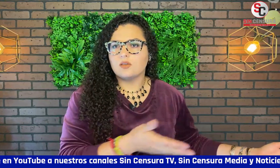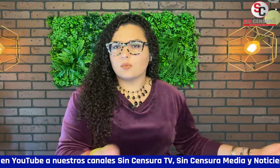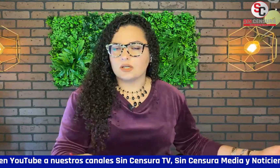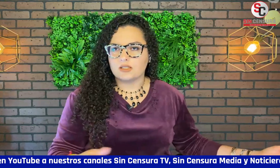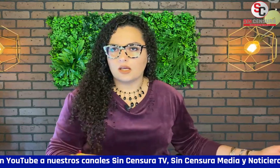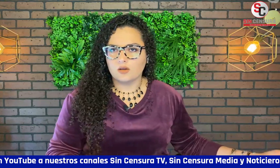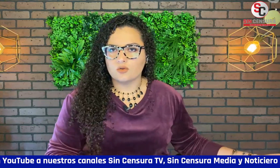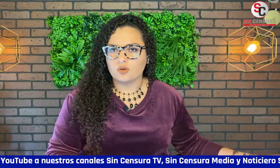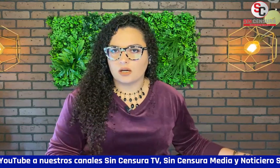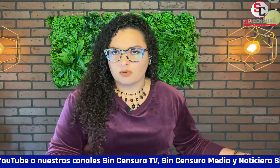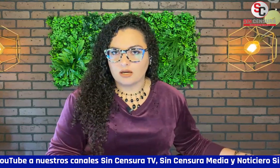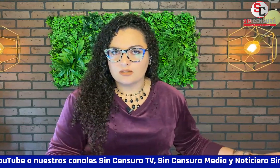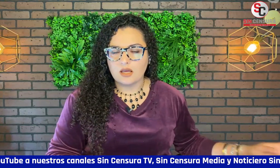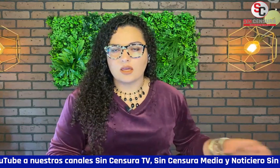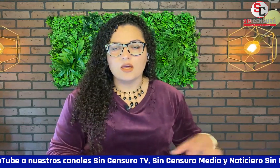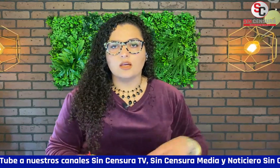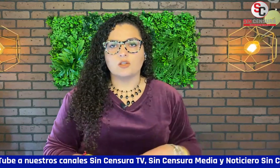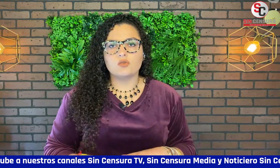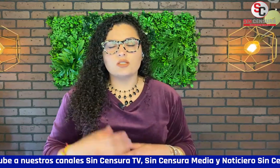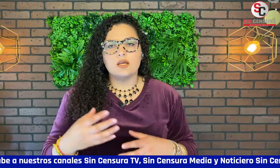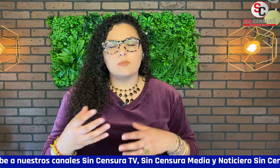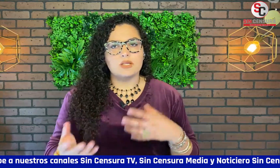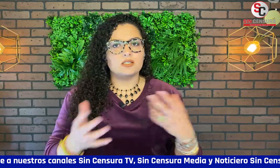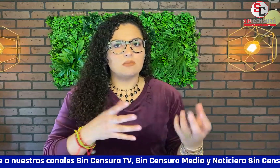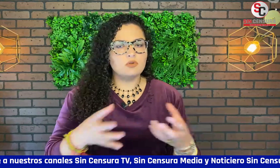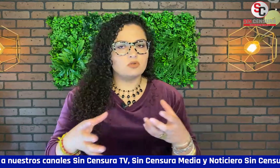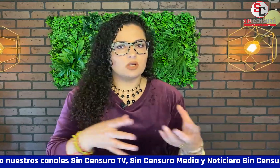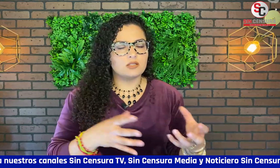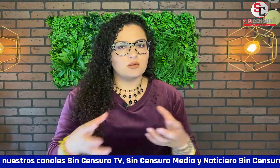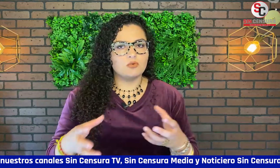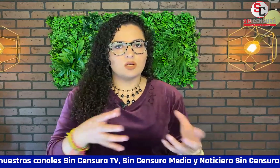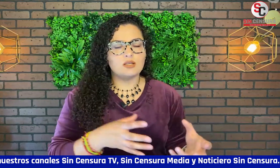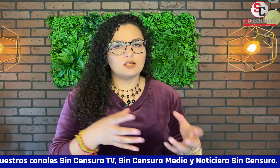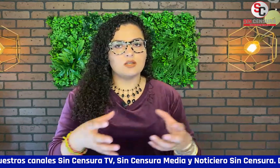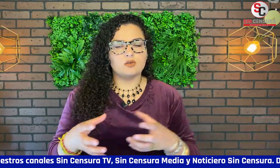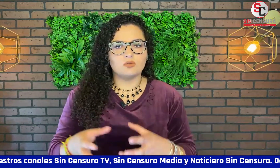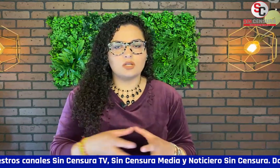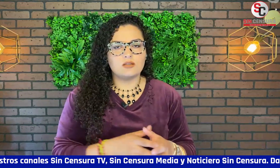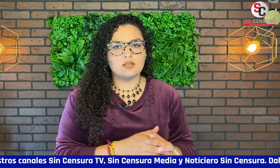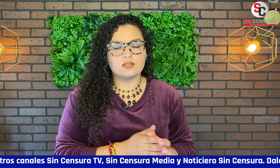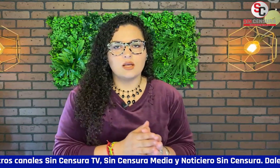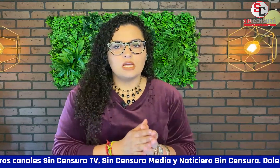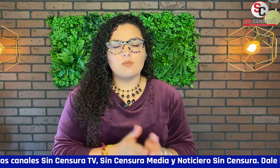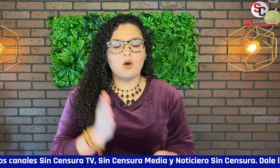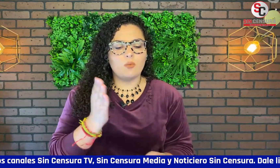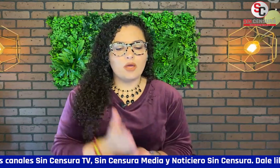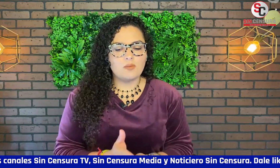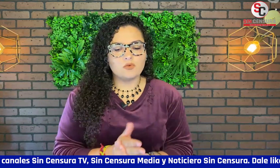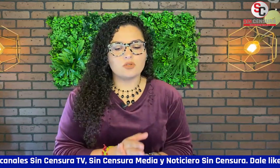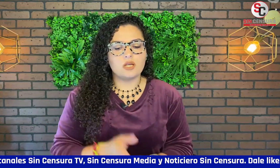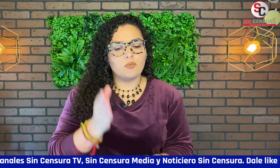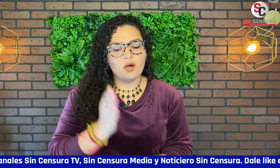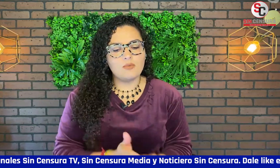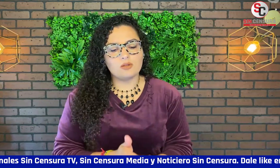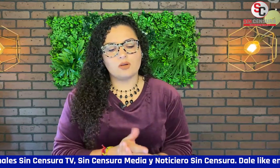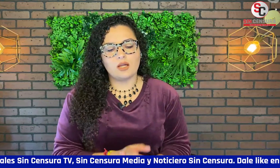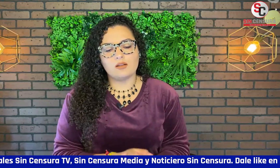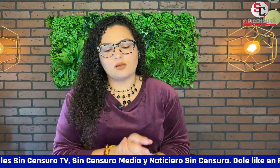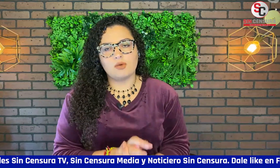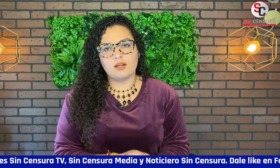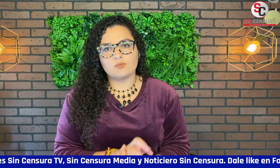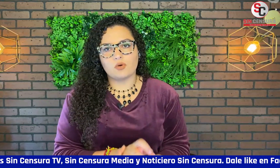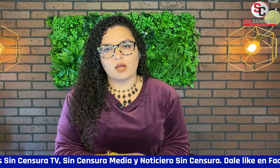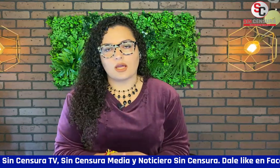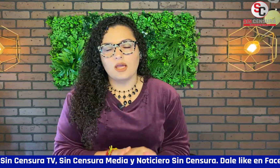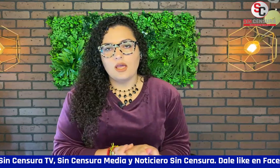lista donde aparecía incluso Carmen Aristegui. Entonces, pensamos que estamos en estas circunstancias y se vuelve a tocar el